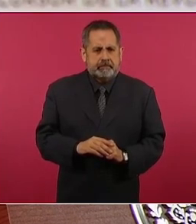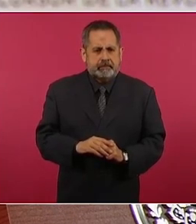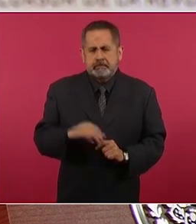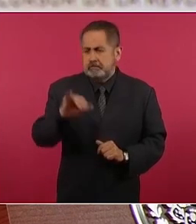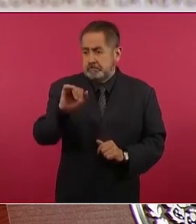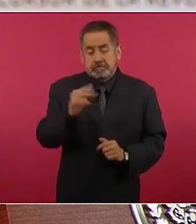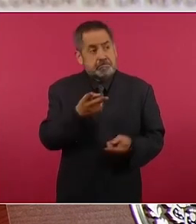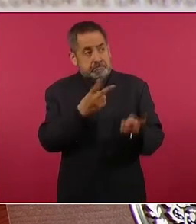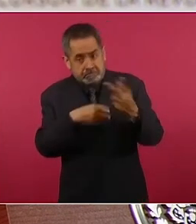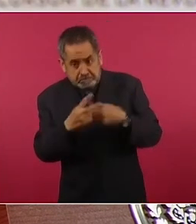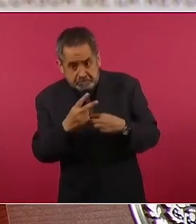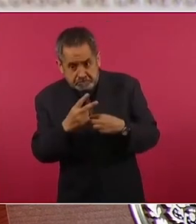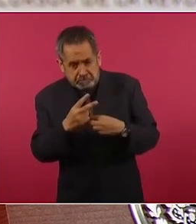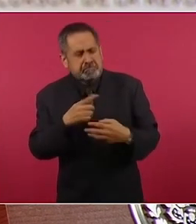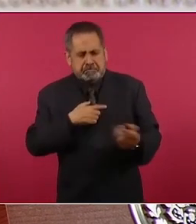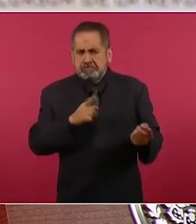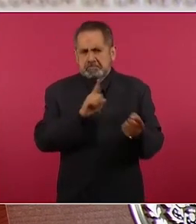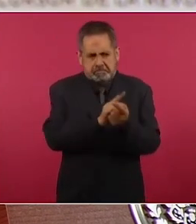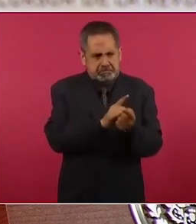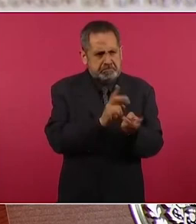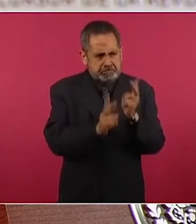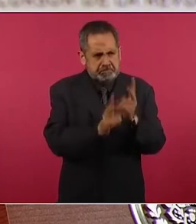Sí, si viene lo recibimos,